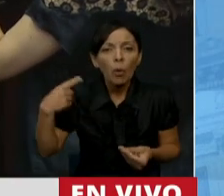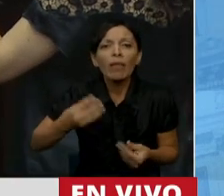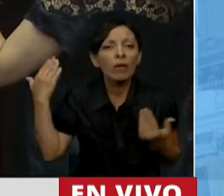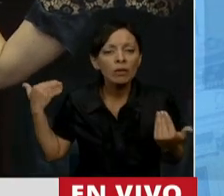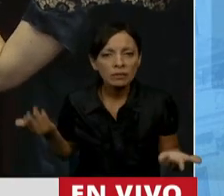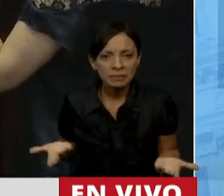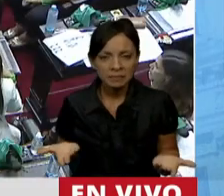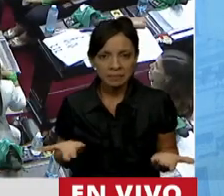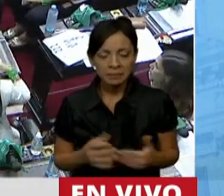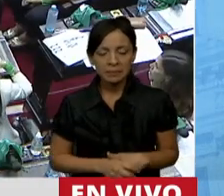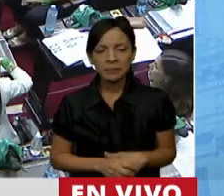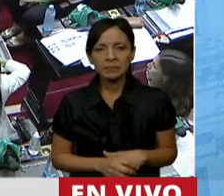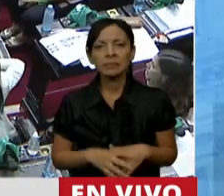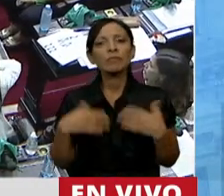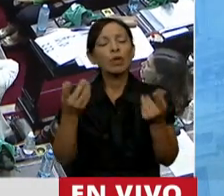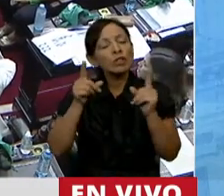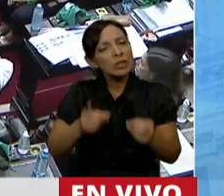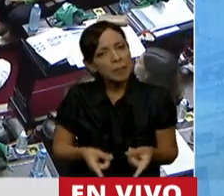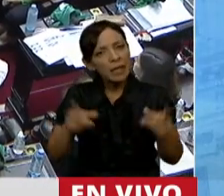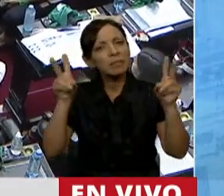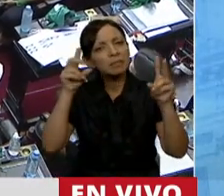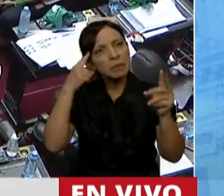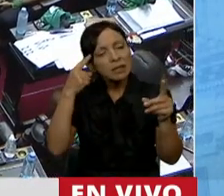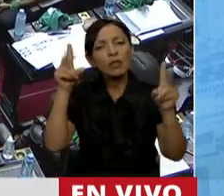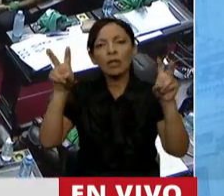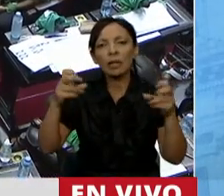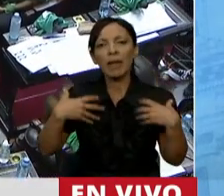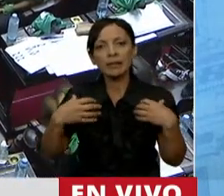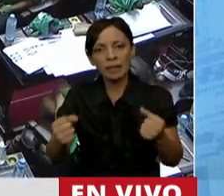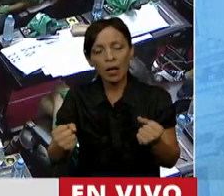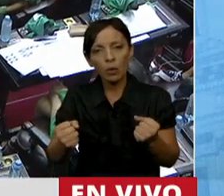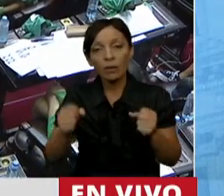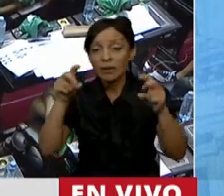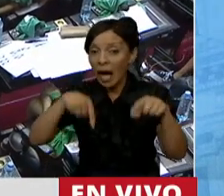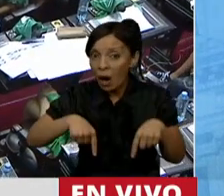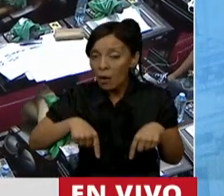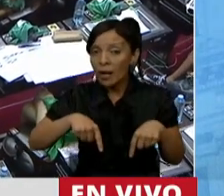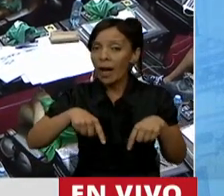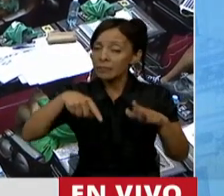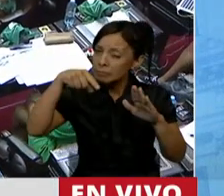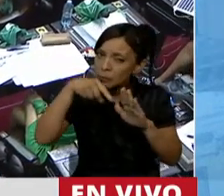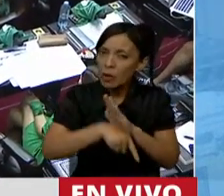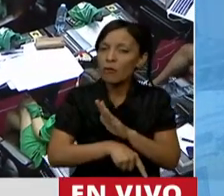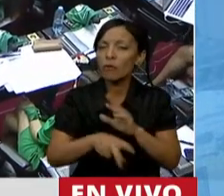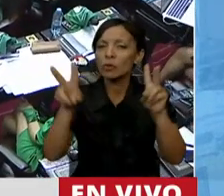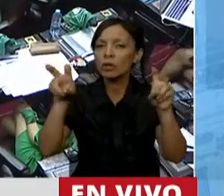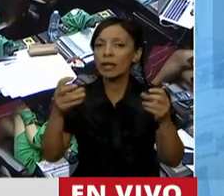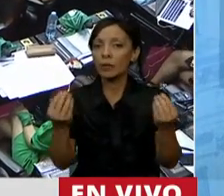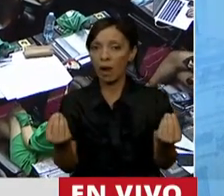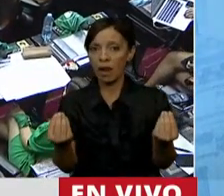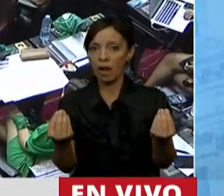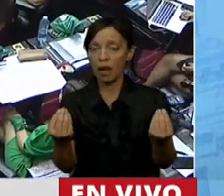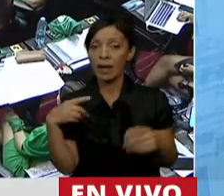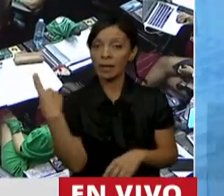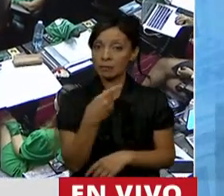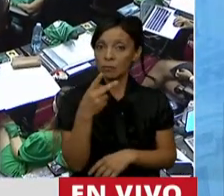eso, zanjada incluso la cuestión sanitaria, la cuestión de fondo que estamos debatiendo hoy acá, es si tenemos o no